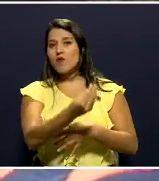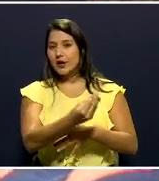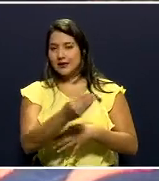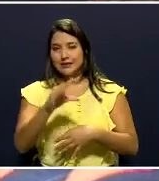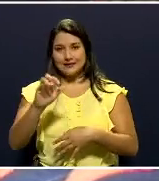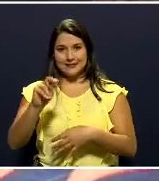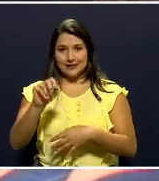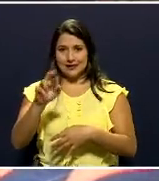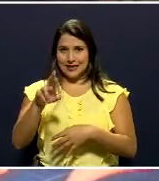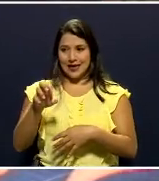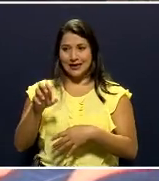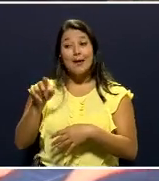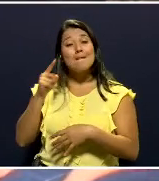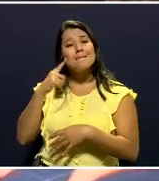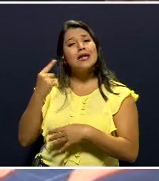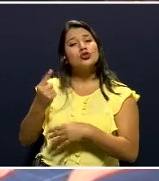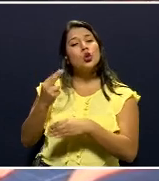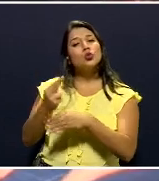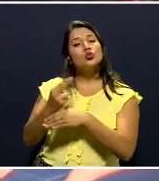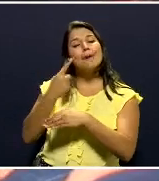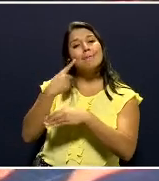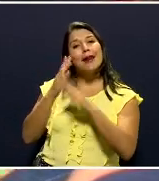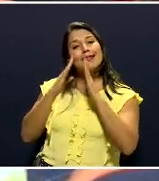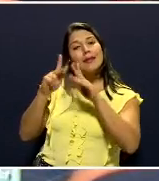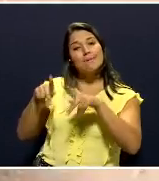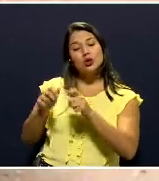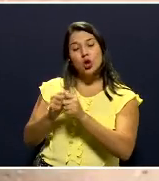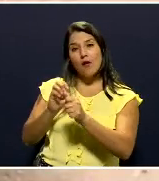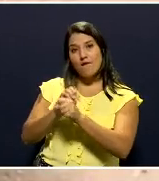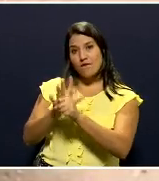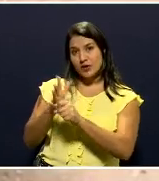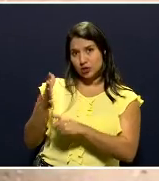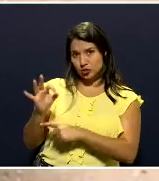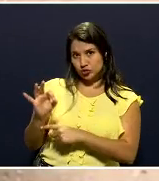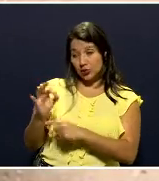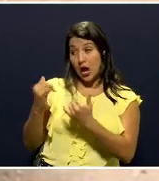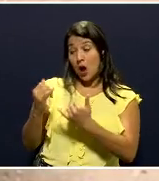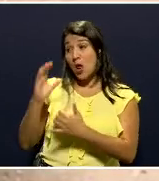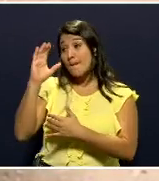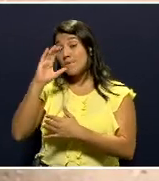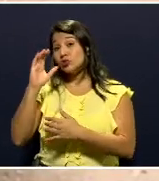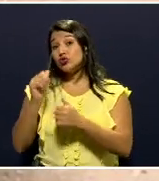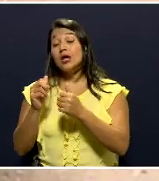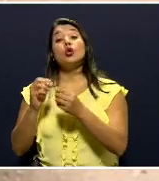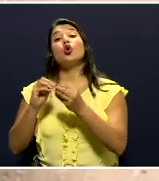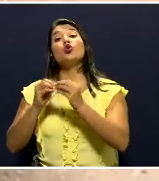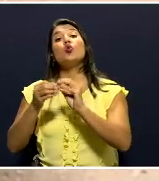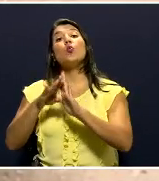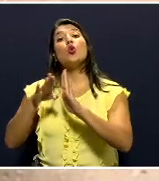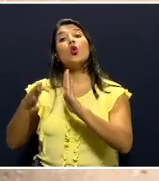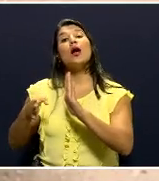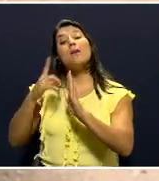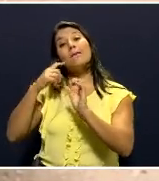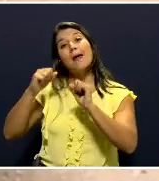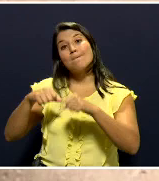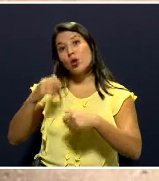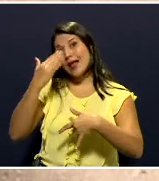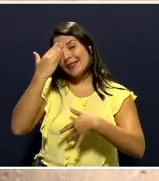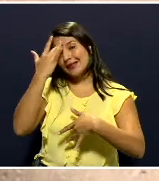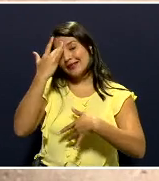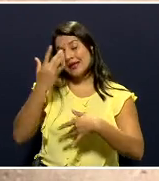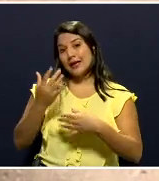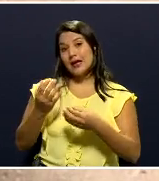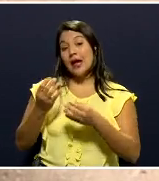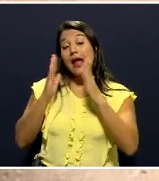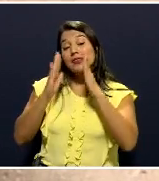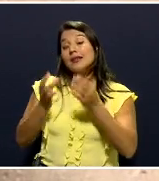que se está coordinando con los demás hospitales del país la disponibilidad de camas para poder atender un mayor volumen de casos en territorio